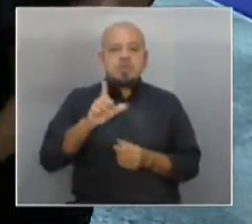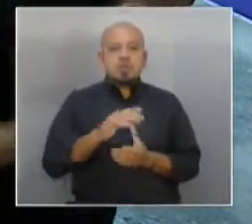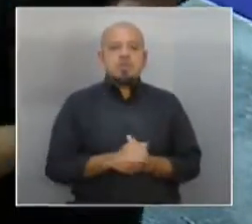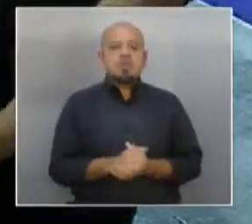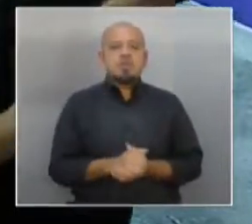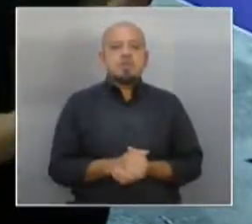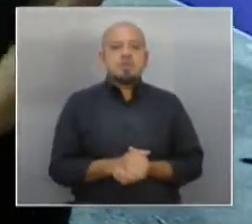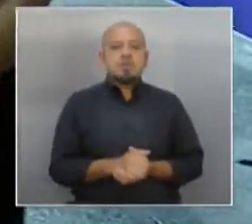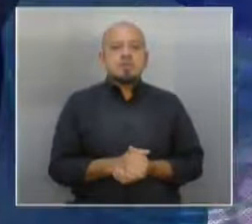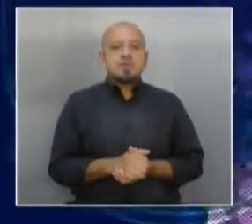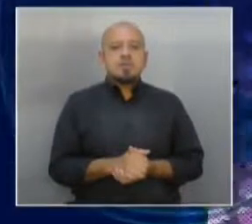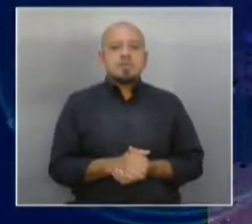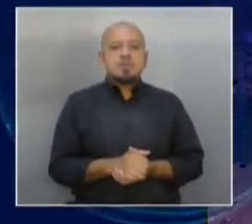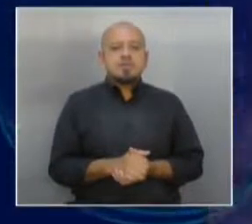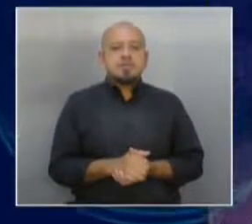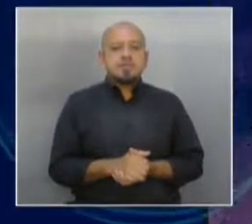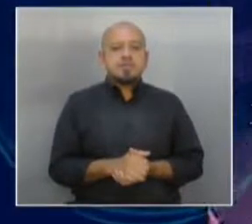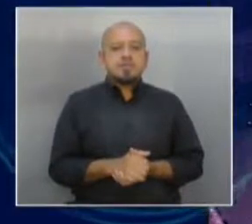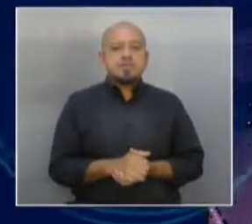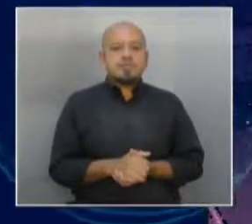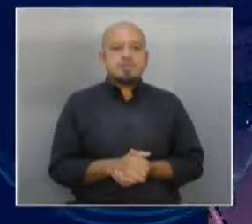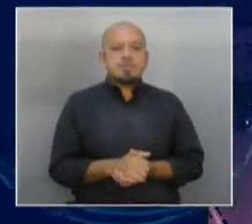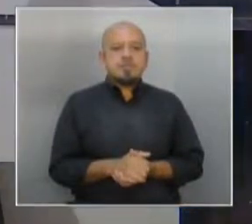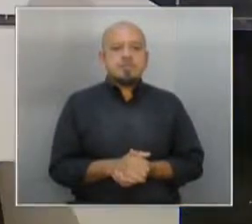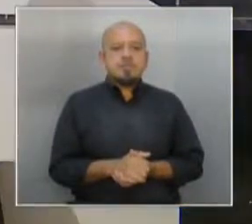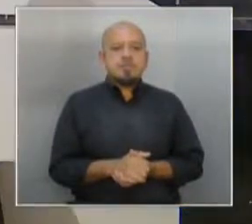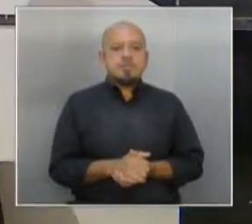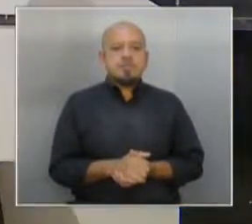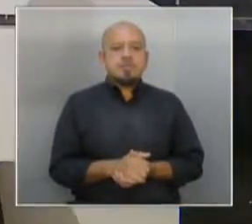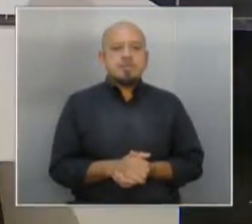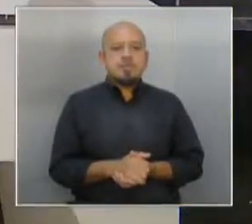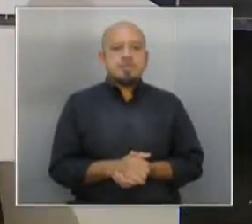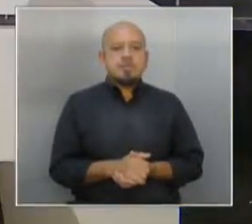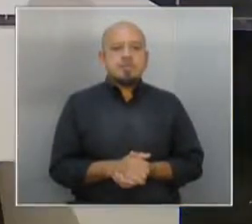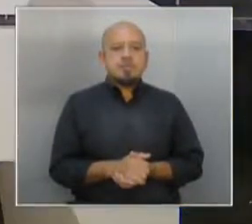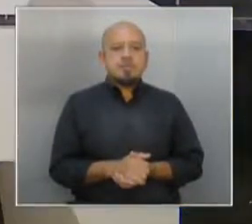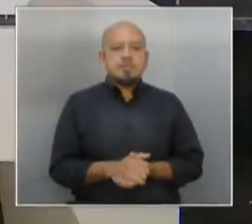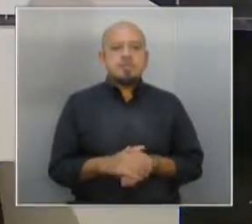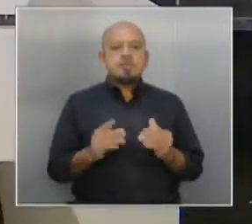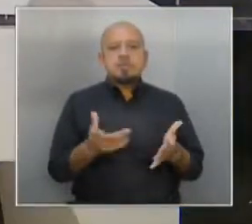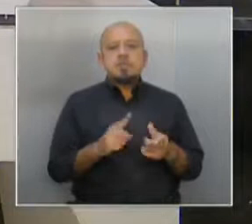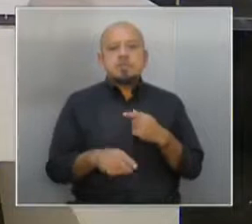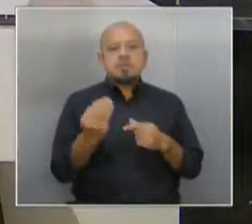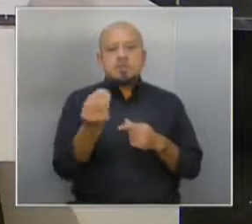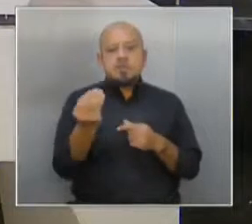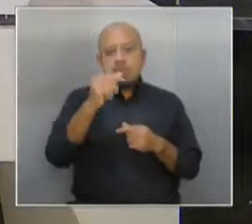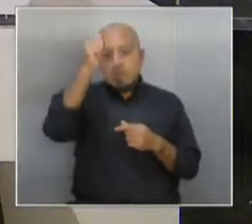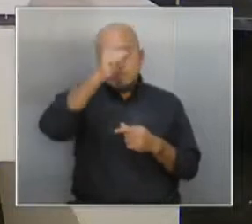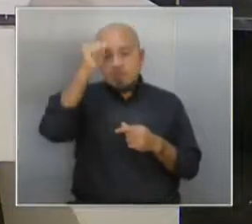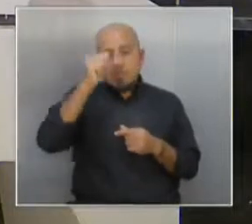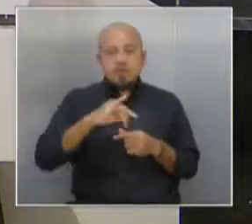Sí, divino. Muchas gracias, Lucila. Gracias. Y sí, está llegando el fin de semana para nosotros, Pablito. Claro que